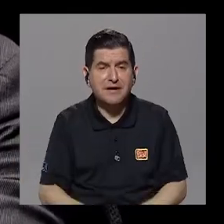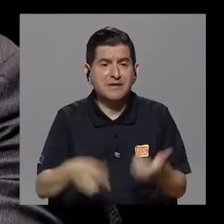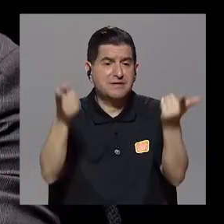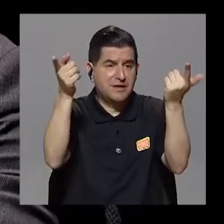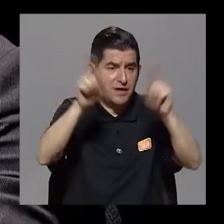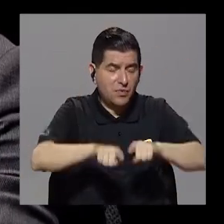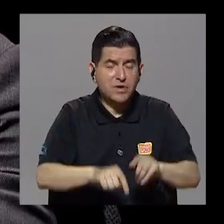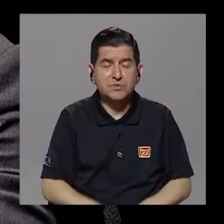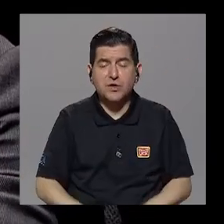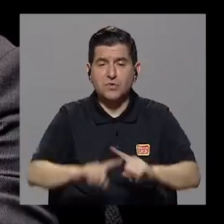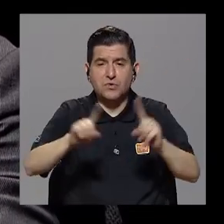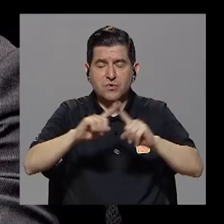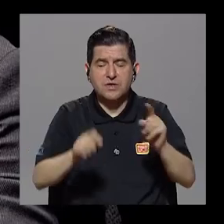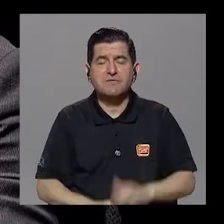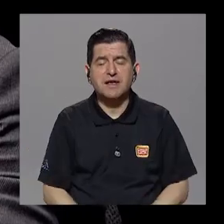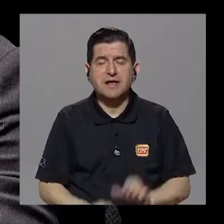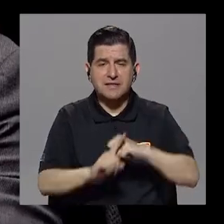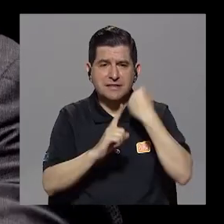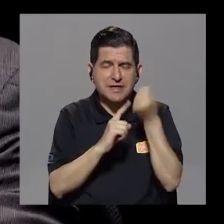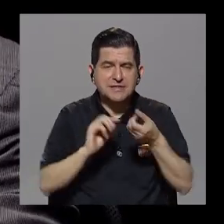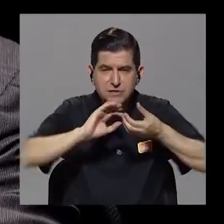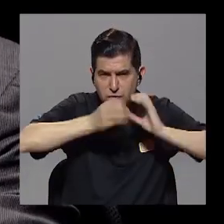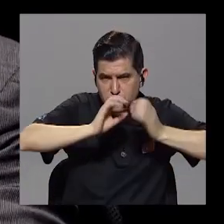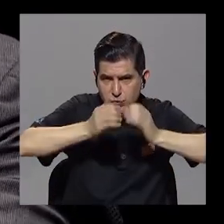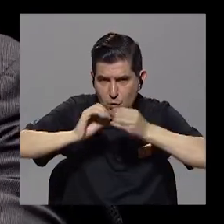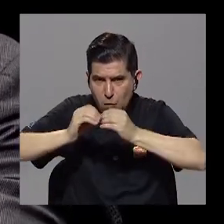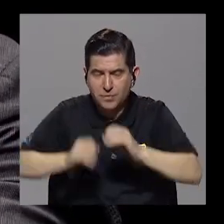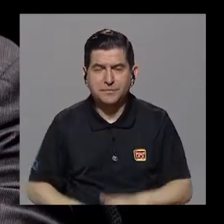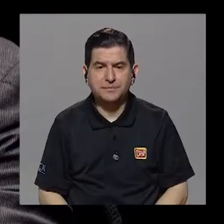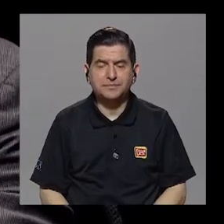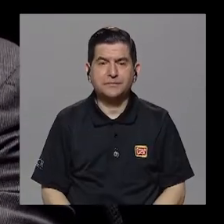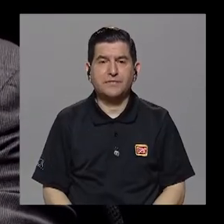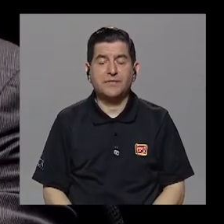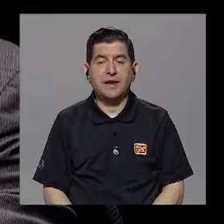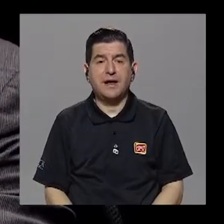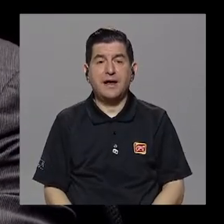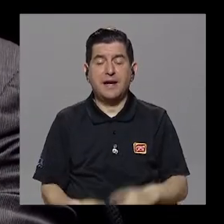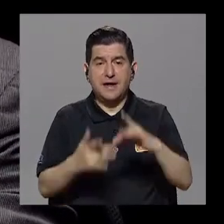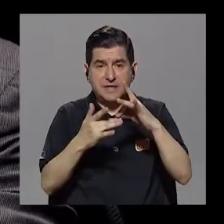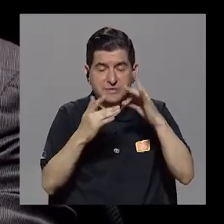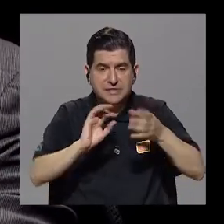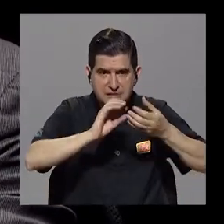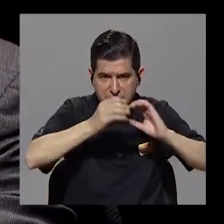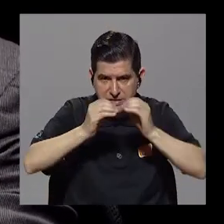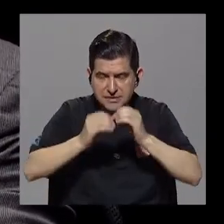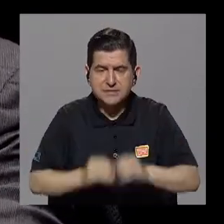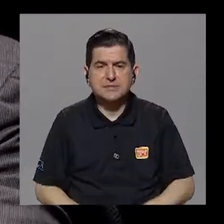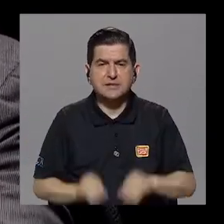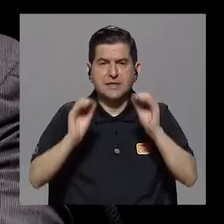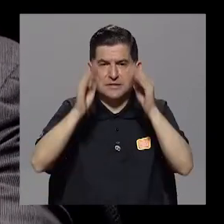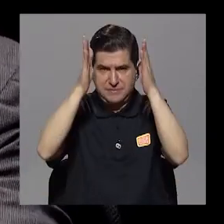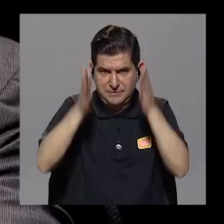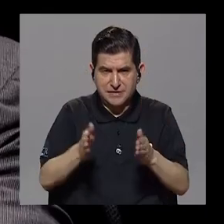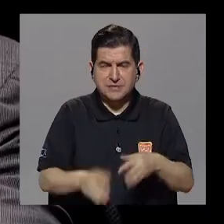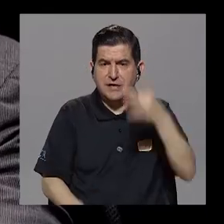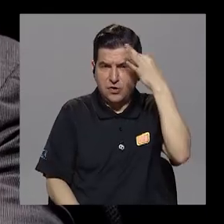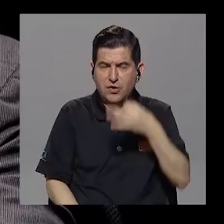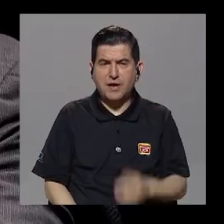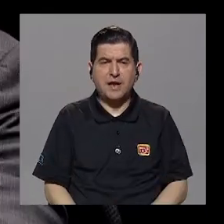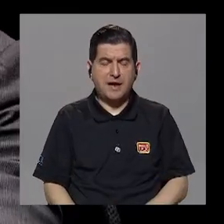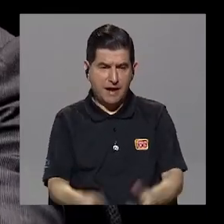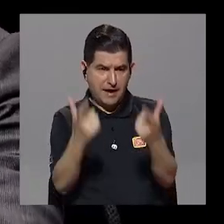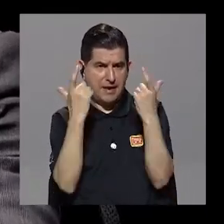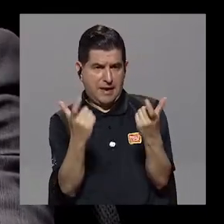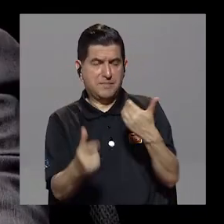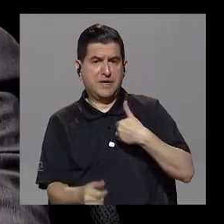pase con ciertos supuestos actuariales. Por ejemplo, los actuarios del magisterio calculan que el capital que tiene